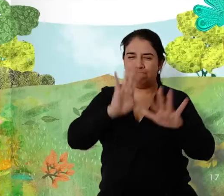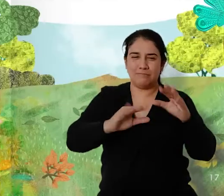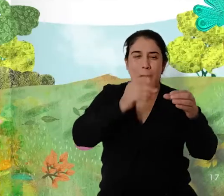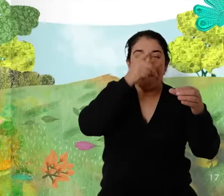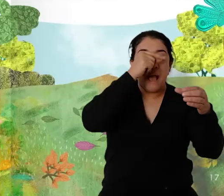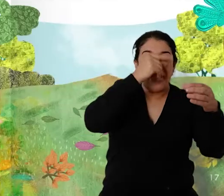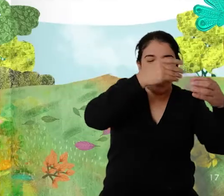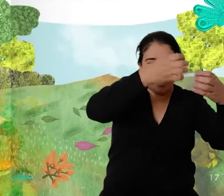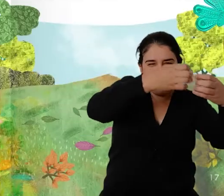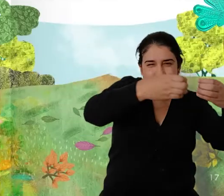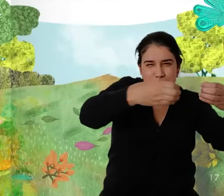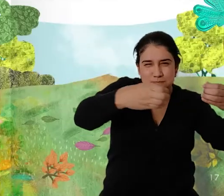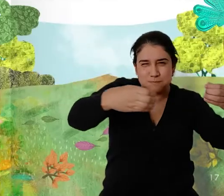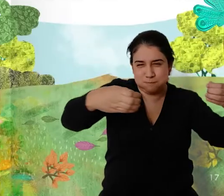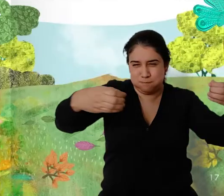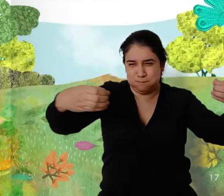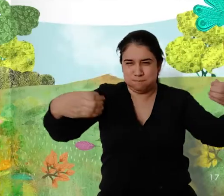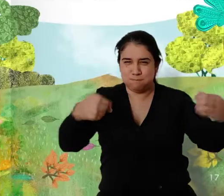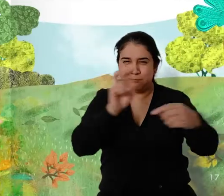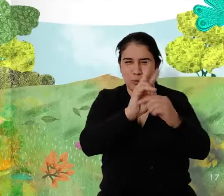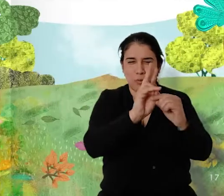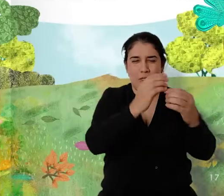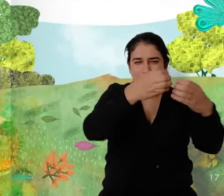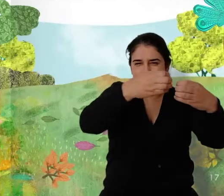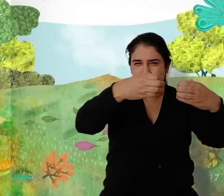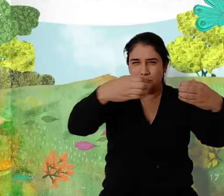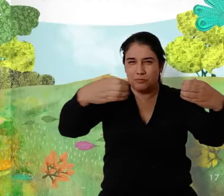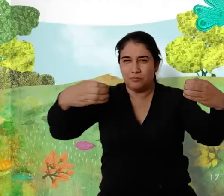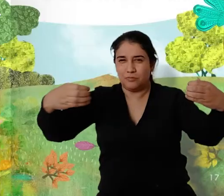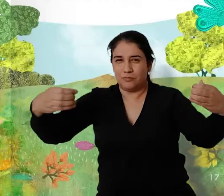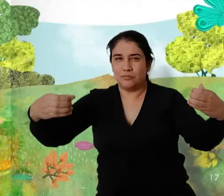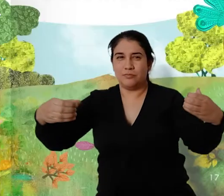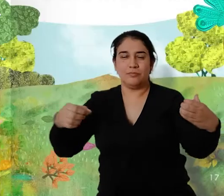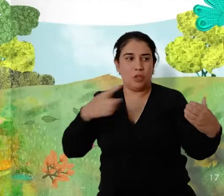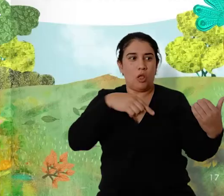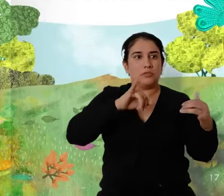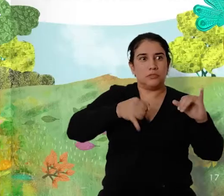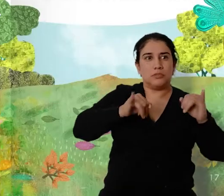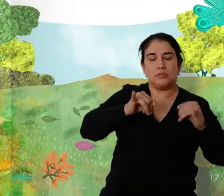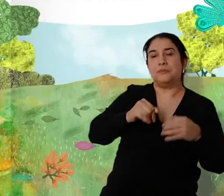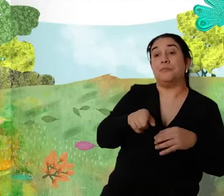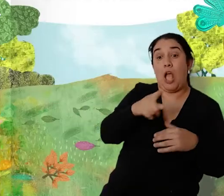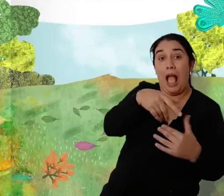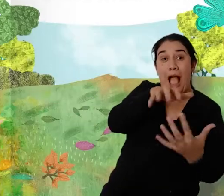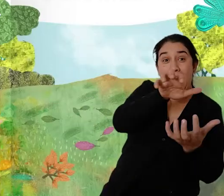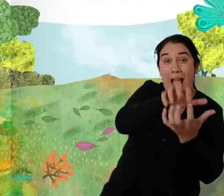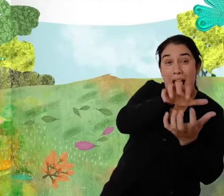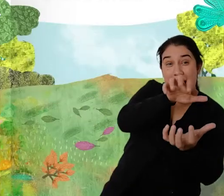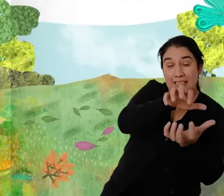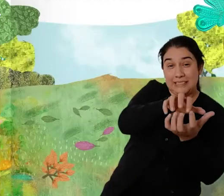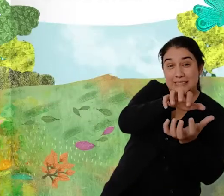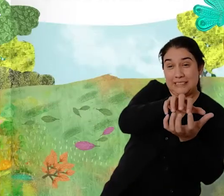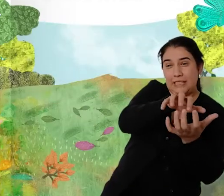dique! Gritaron todos, nadando a toda fuerza hacia la orilla. ¡Hagamos un dique!